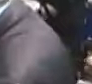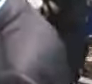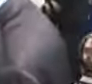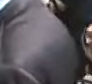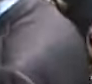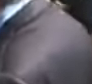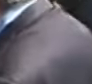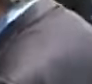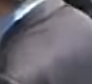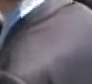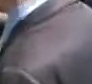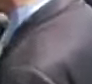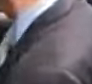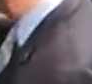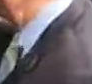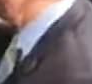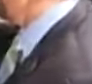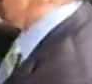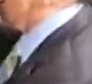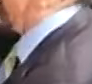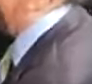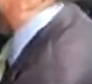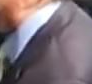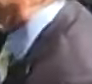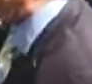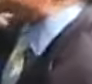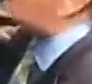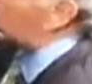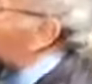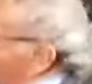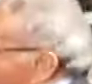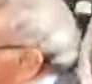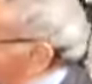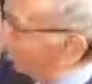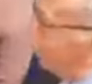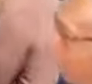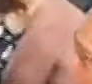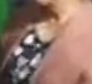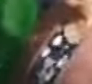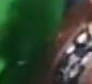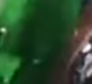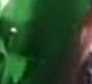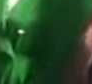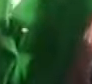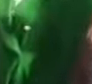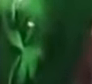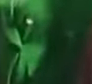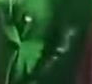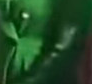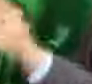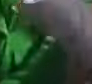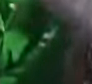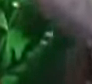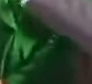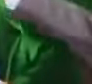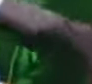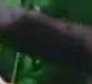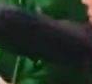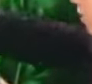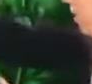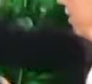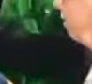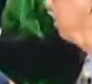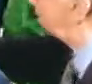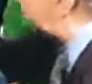de Venezuela también hicieron un trabajo bastante limpio, un trabajo delicado para garantizar la transmisión de datos, para garantizar